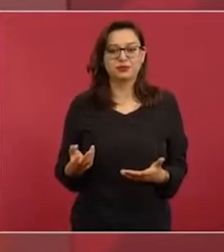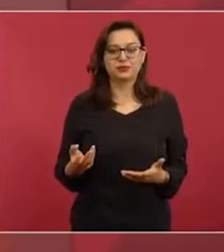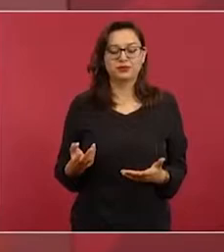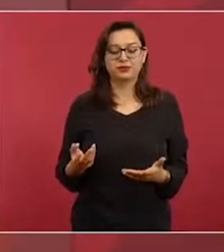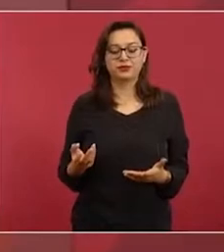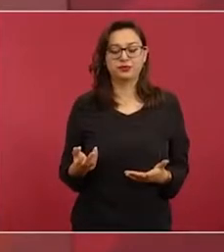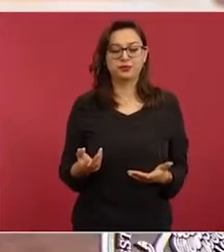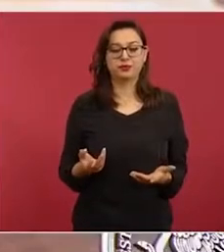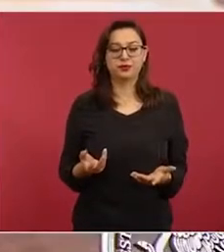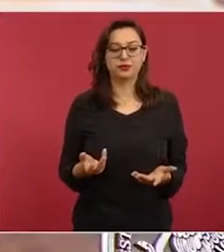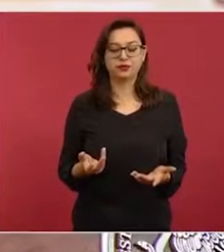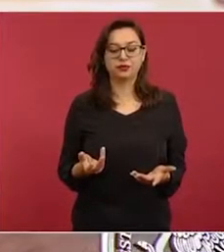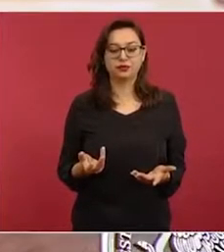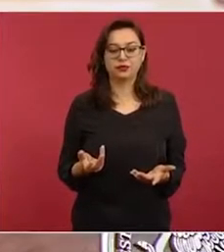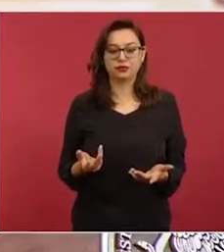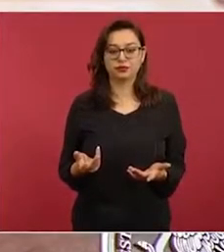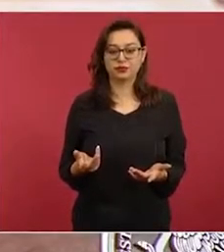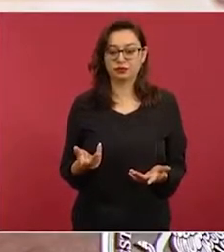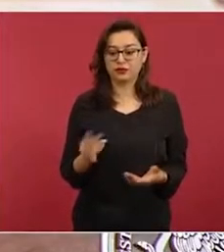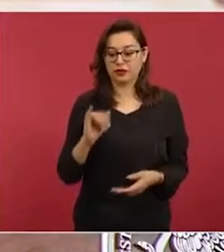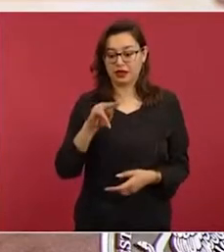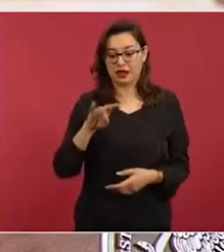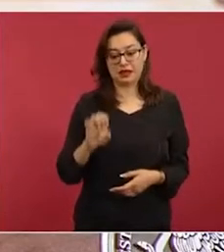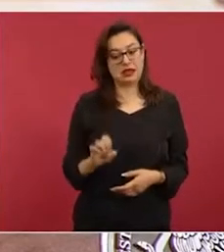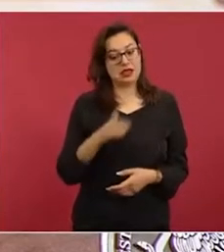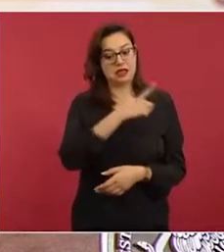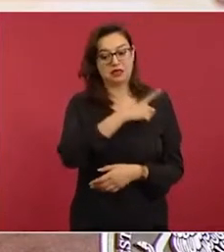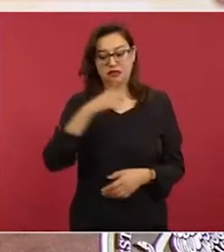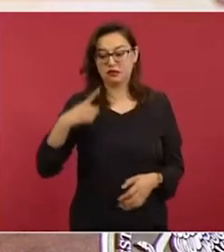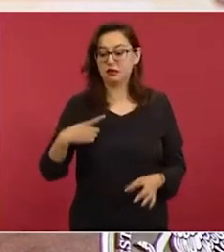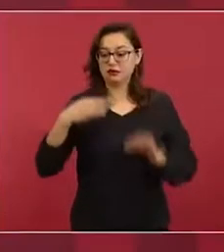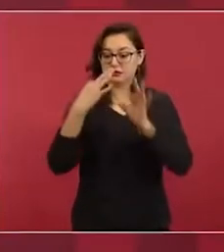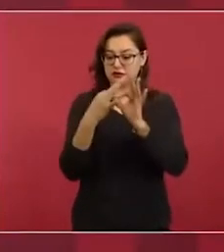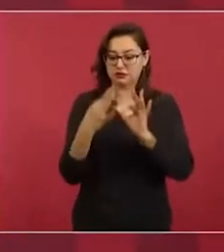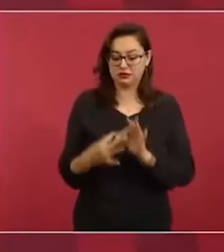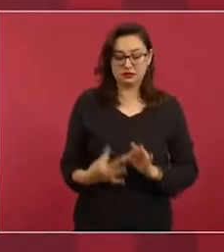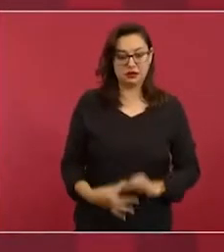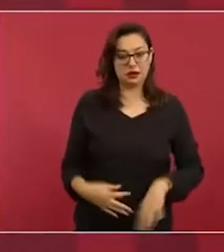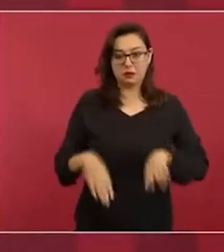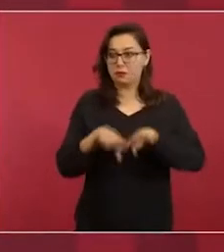se actúe con rectitud. Y en el caso